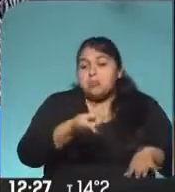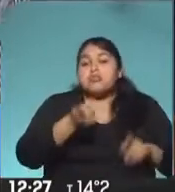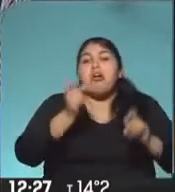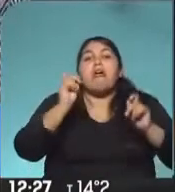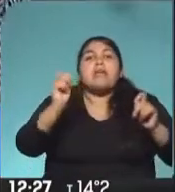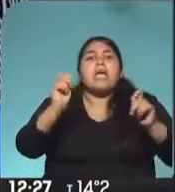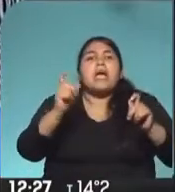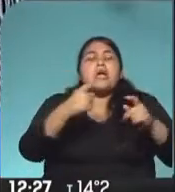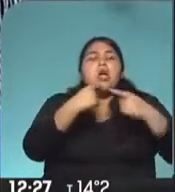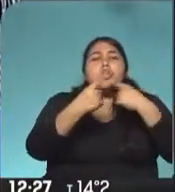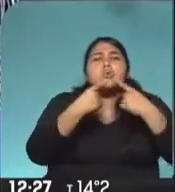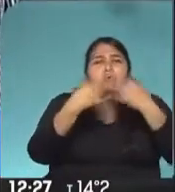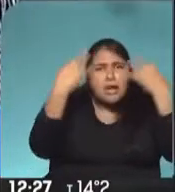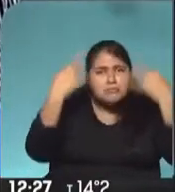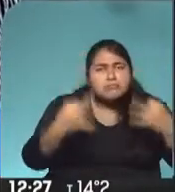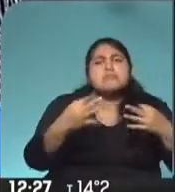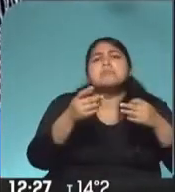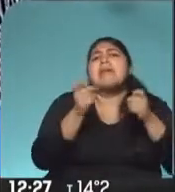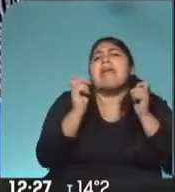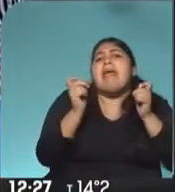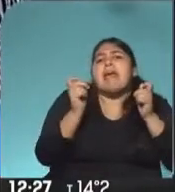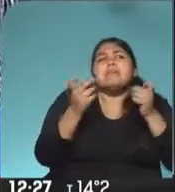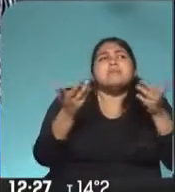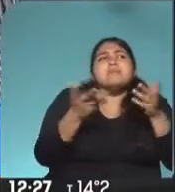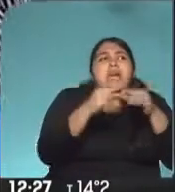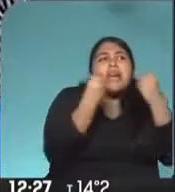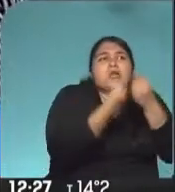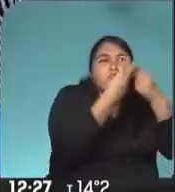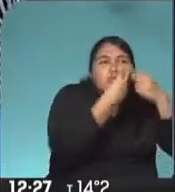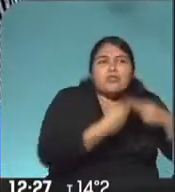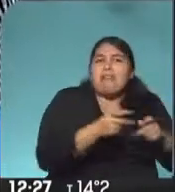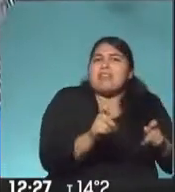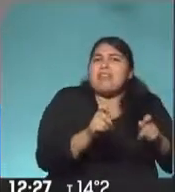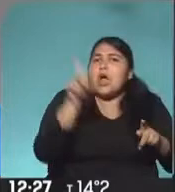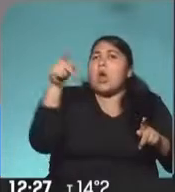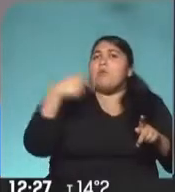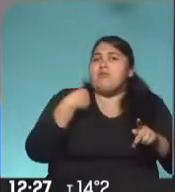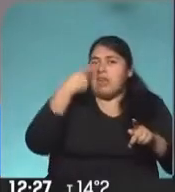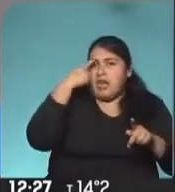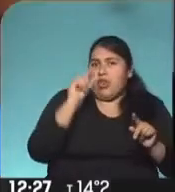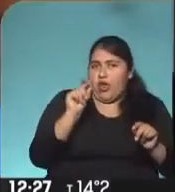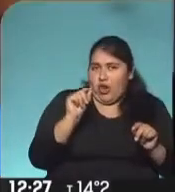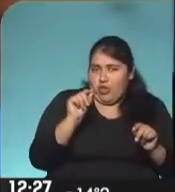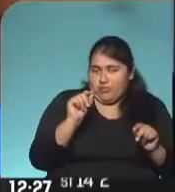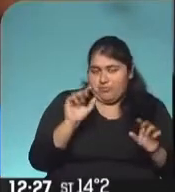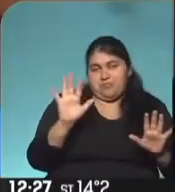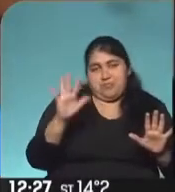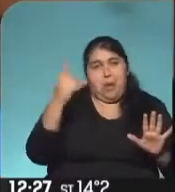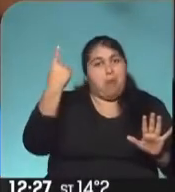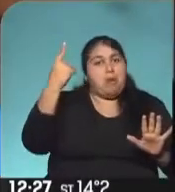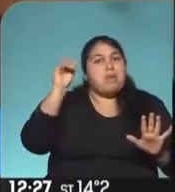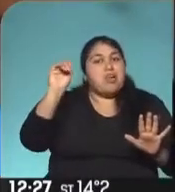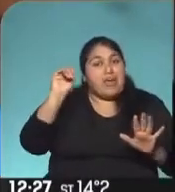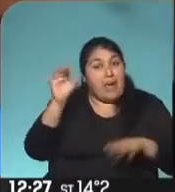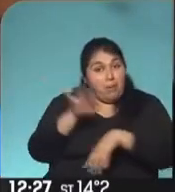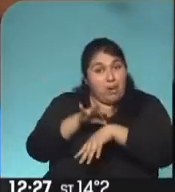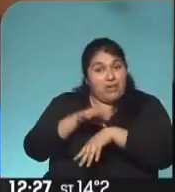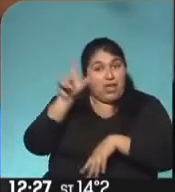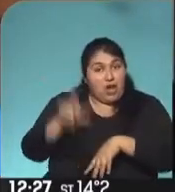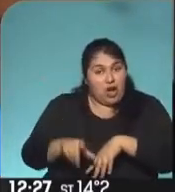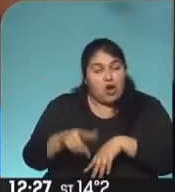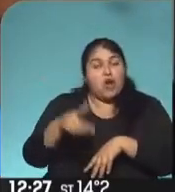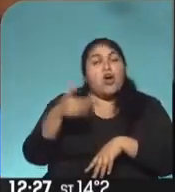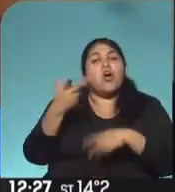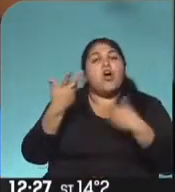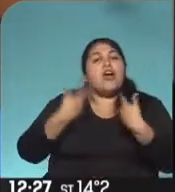consultar y quien nos puede dar el diagnóstico exacto para saber de dónde proviene ese dolor y el médico de confianza un médico clínico un pediatra y de acuerdo al